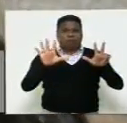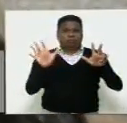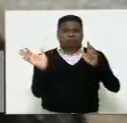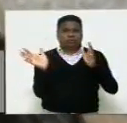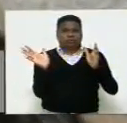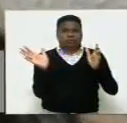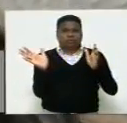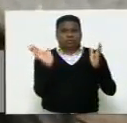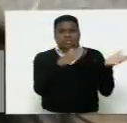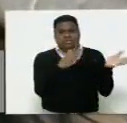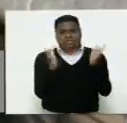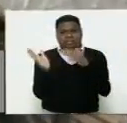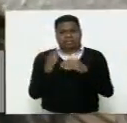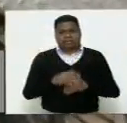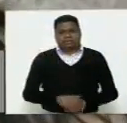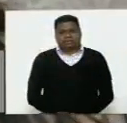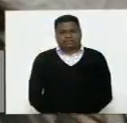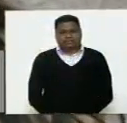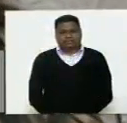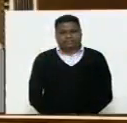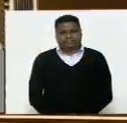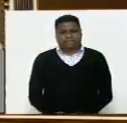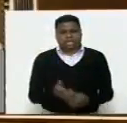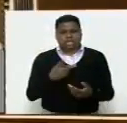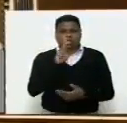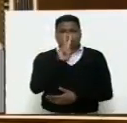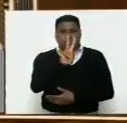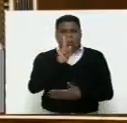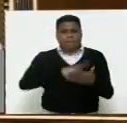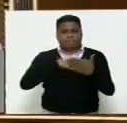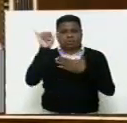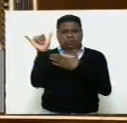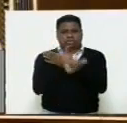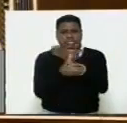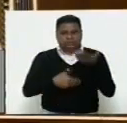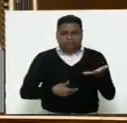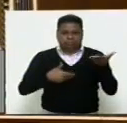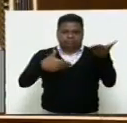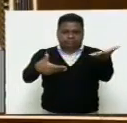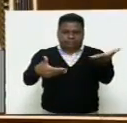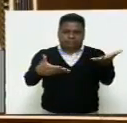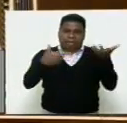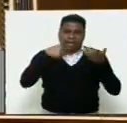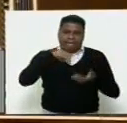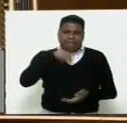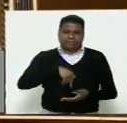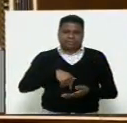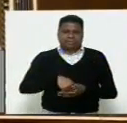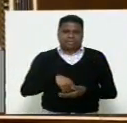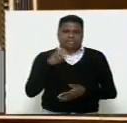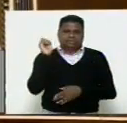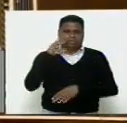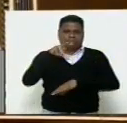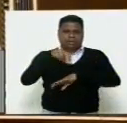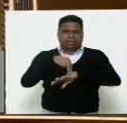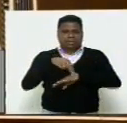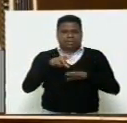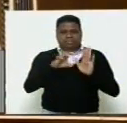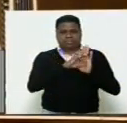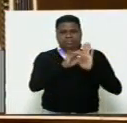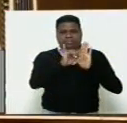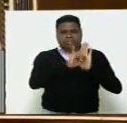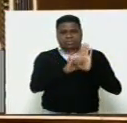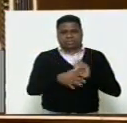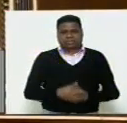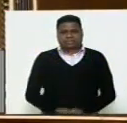entrega al jefe de Estado de dos proyectos de decretos constituyentes. Uno de ellos, este decreto